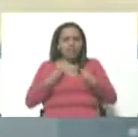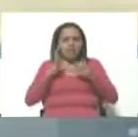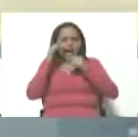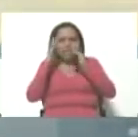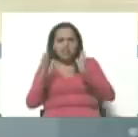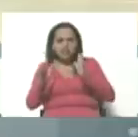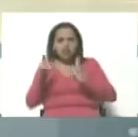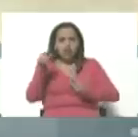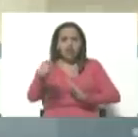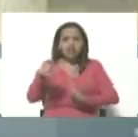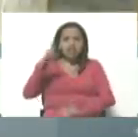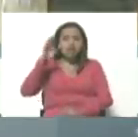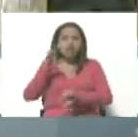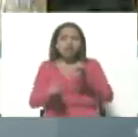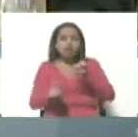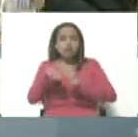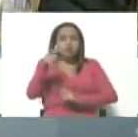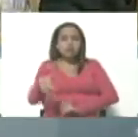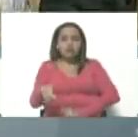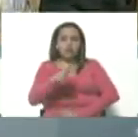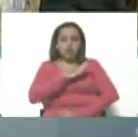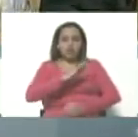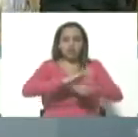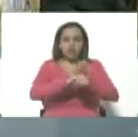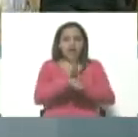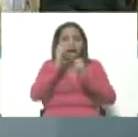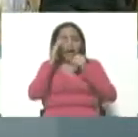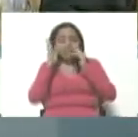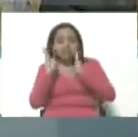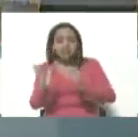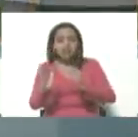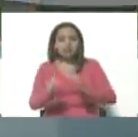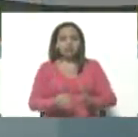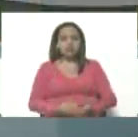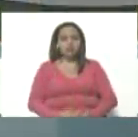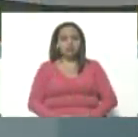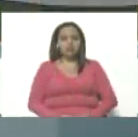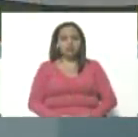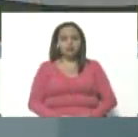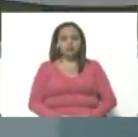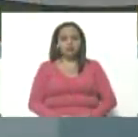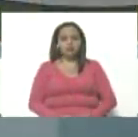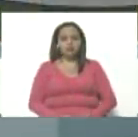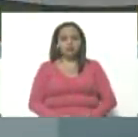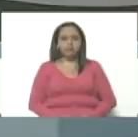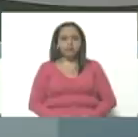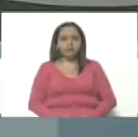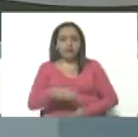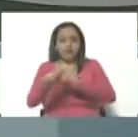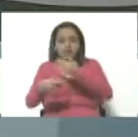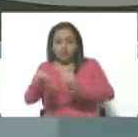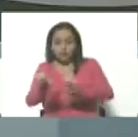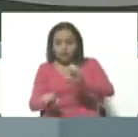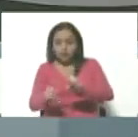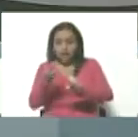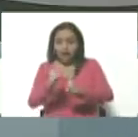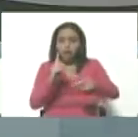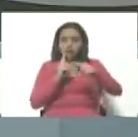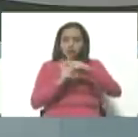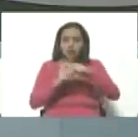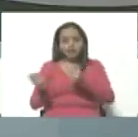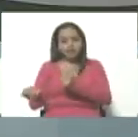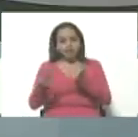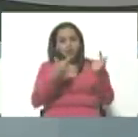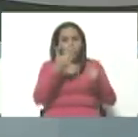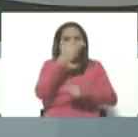atender hasta el último paciente de COVID, atenderlo. Se le hace la prueba, dio positivo, hospitalización